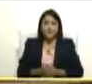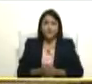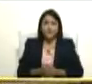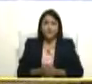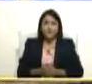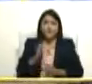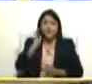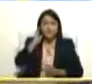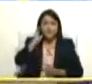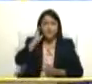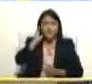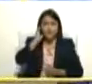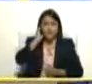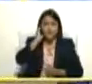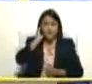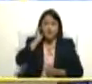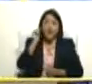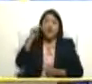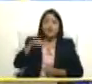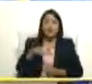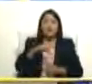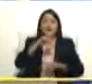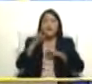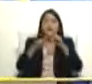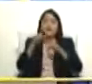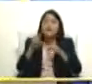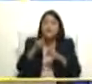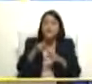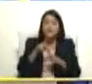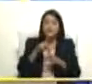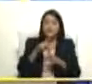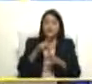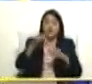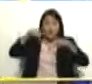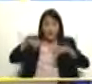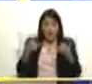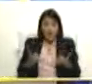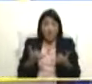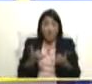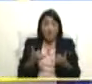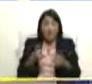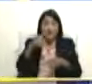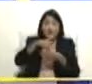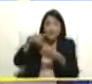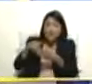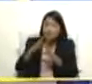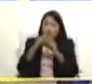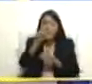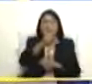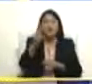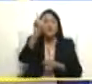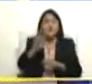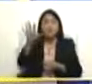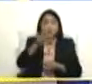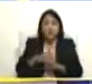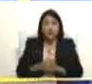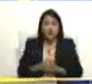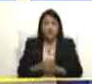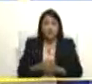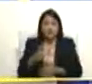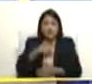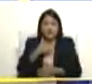Por eso es que hemos dicho, en este referéndum, todos los venezolanos, todas las venezolanas, se tienen que